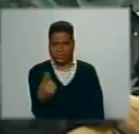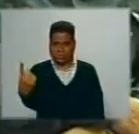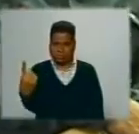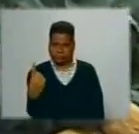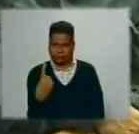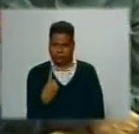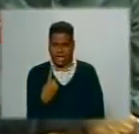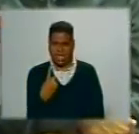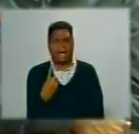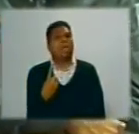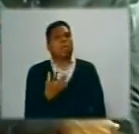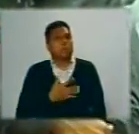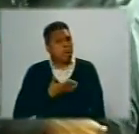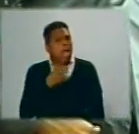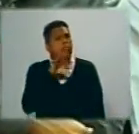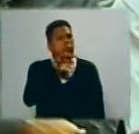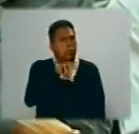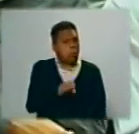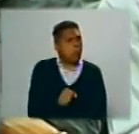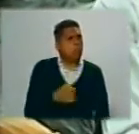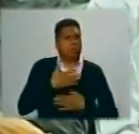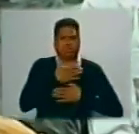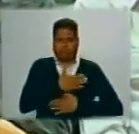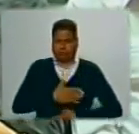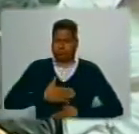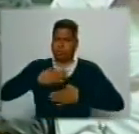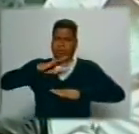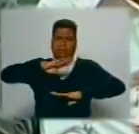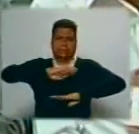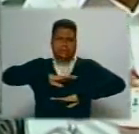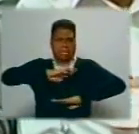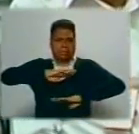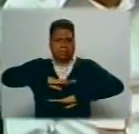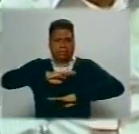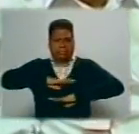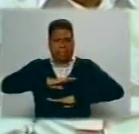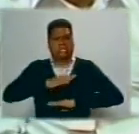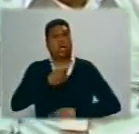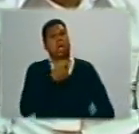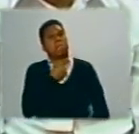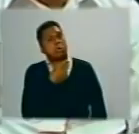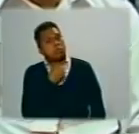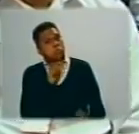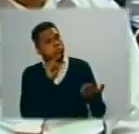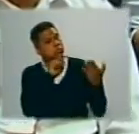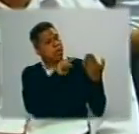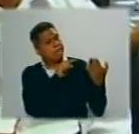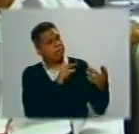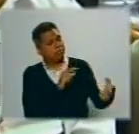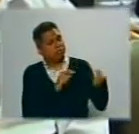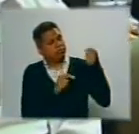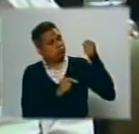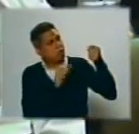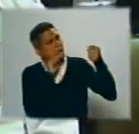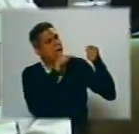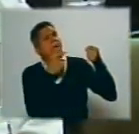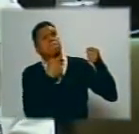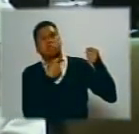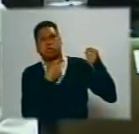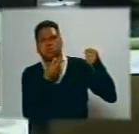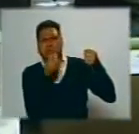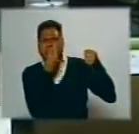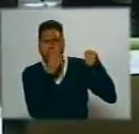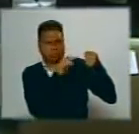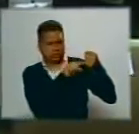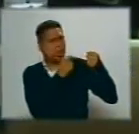el consumidor se sienta satisfecho del producto, del insumo o del servicio que está